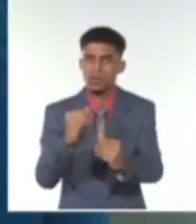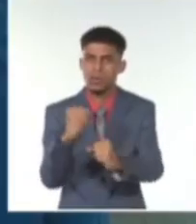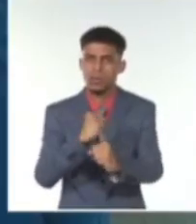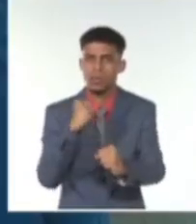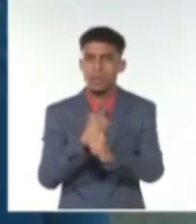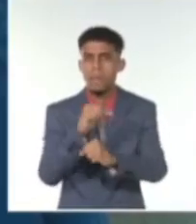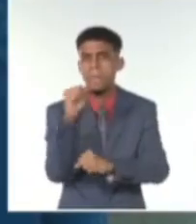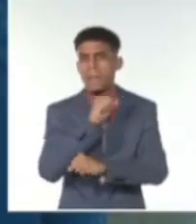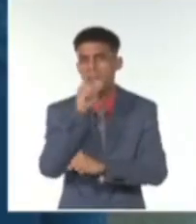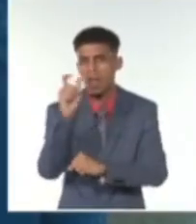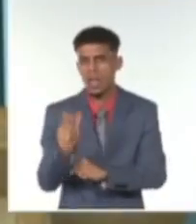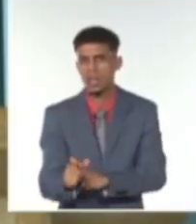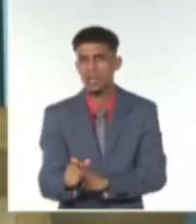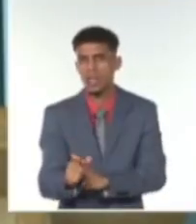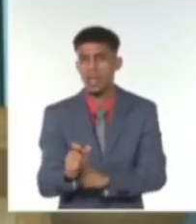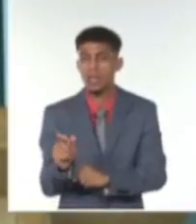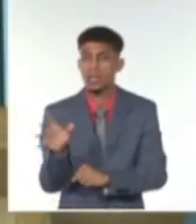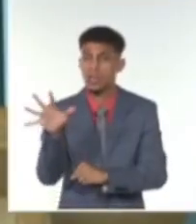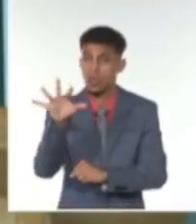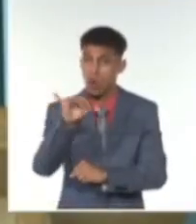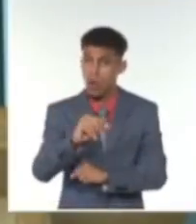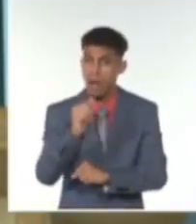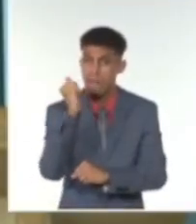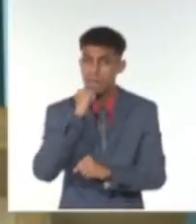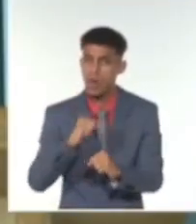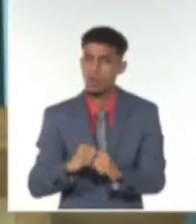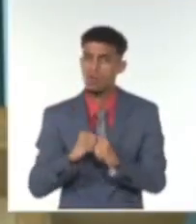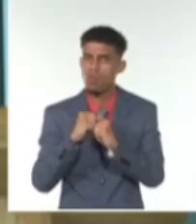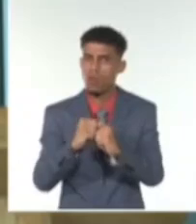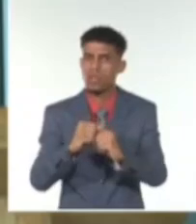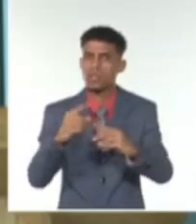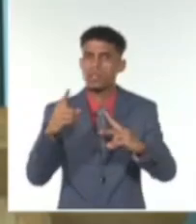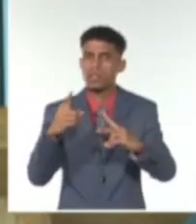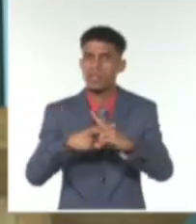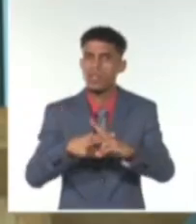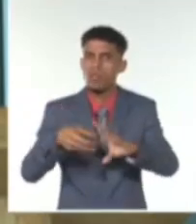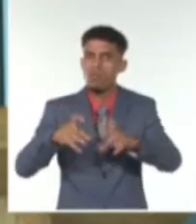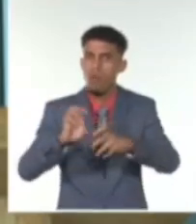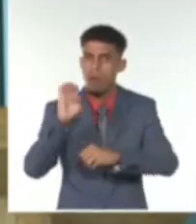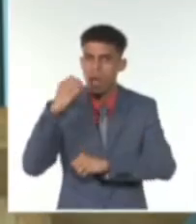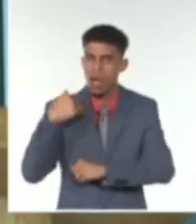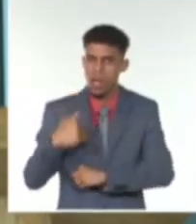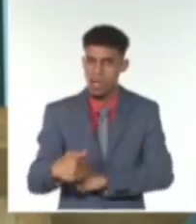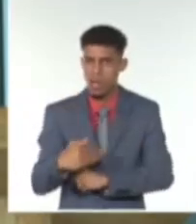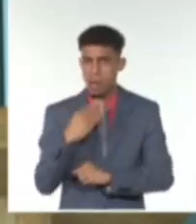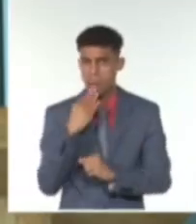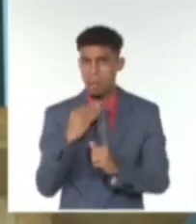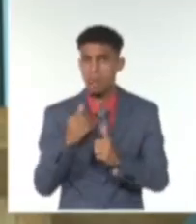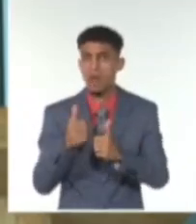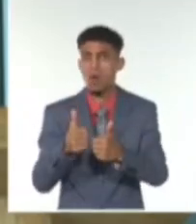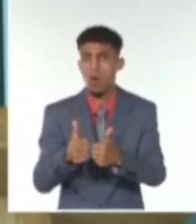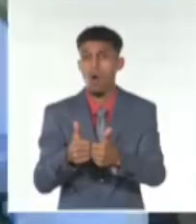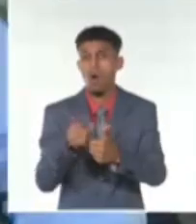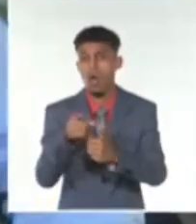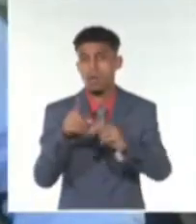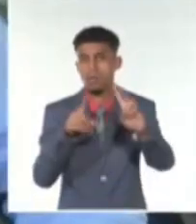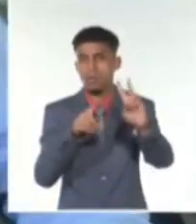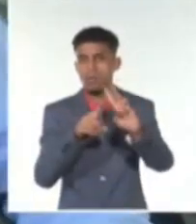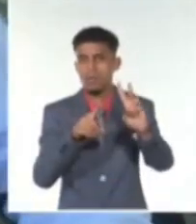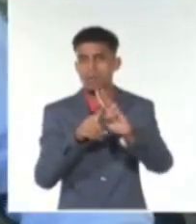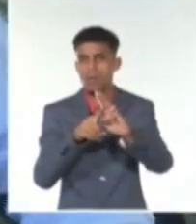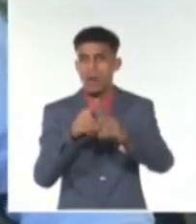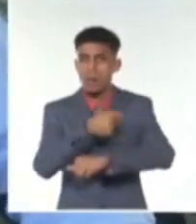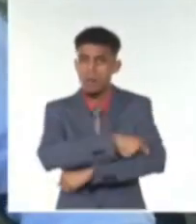que exige cada día de mayor integralidad y visiones críticas para perfeccionar el quehacer en nuestros medios para brindar al pueblo